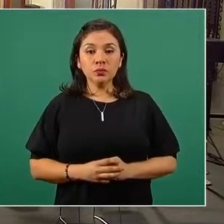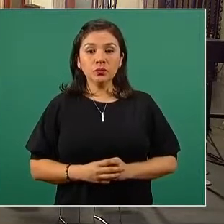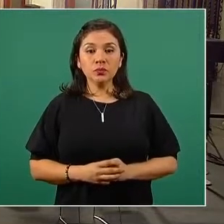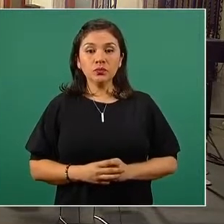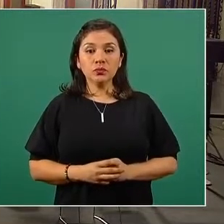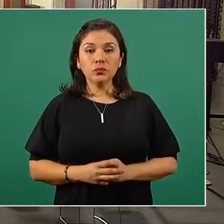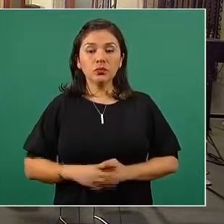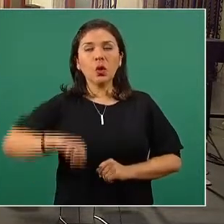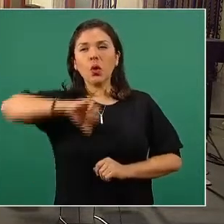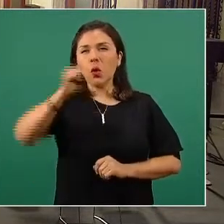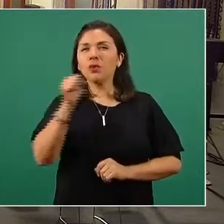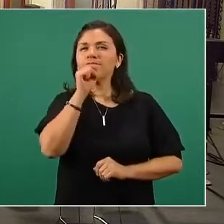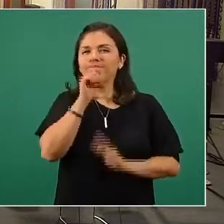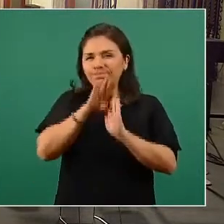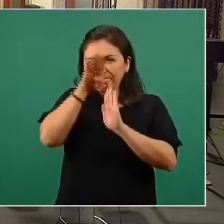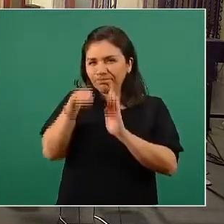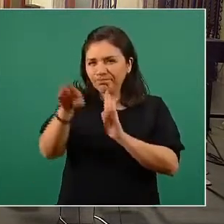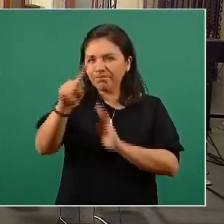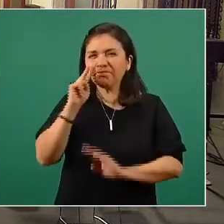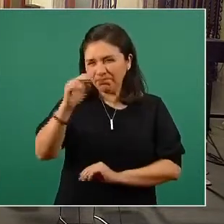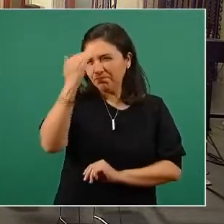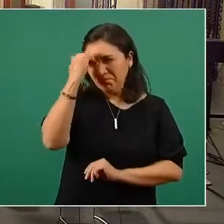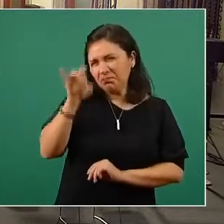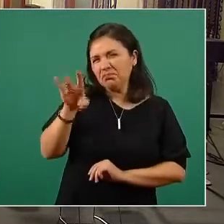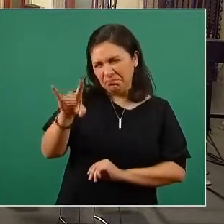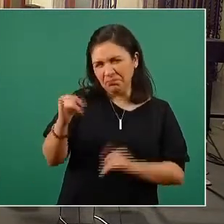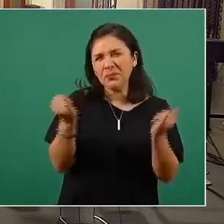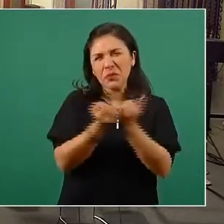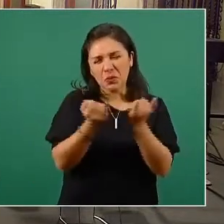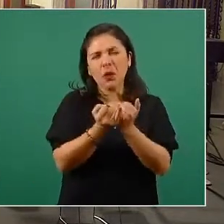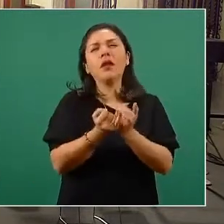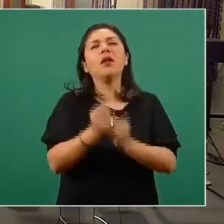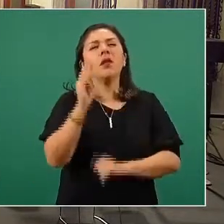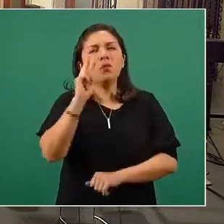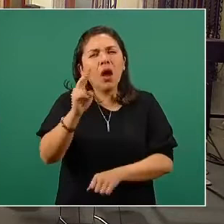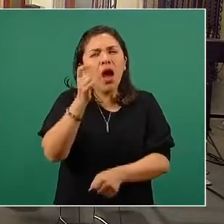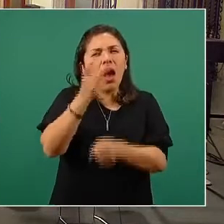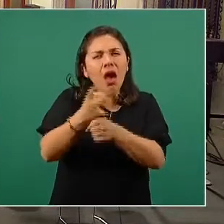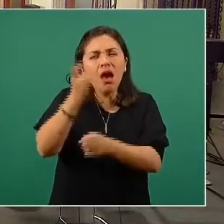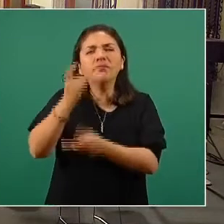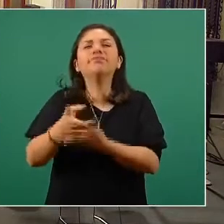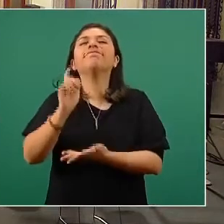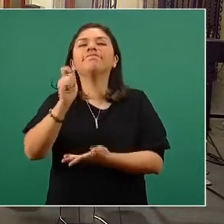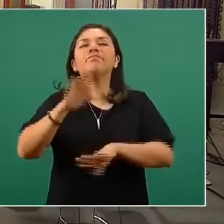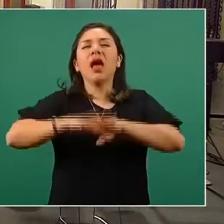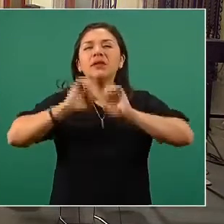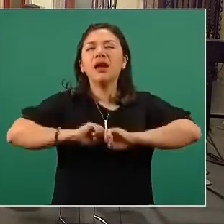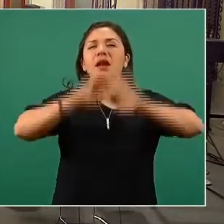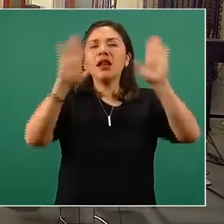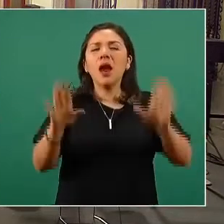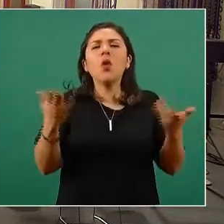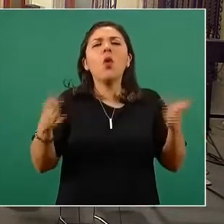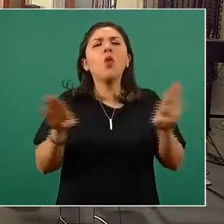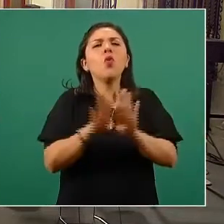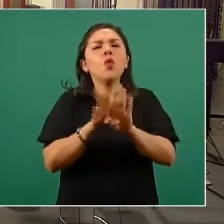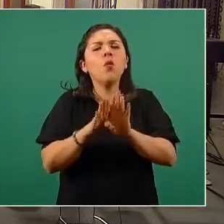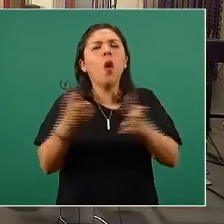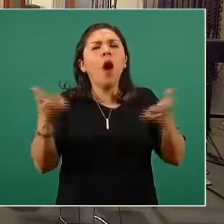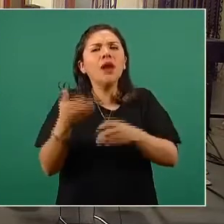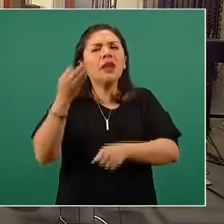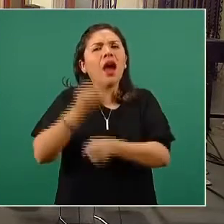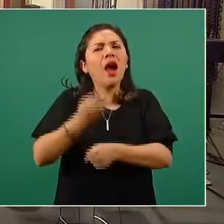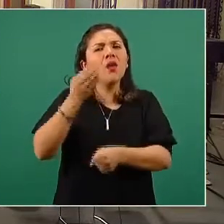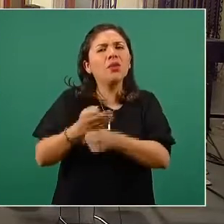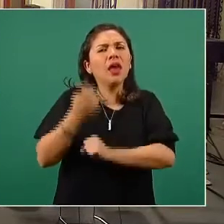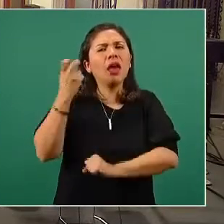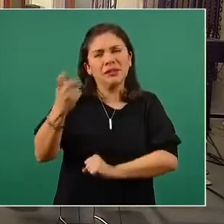En este otro gráfico que ustedes también ya conocen muy bien, podemos identificar claramente cómo se está presentando